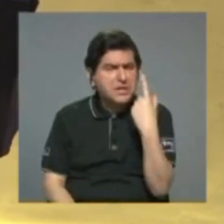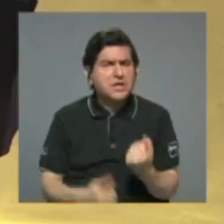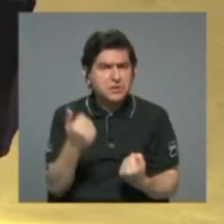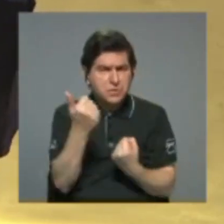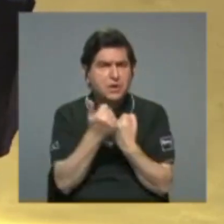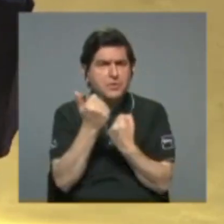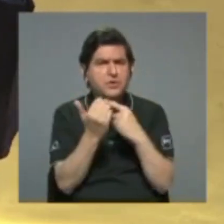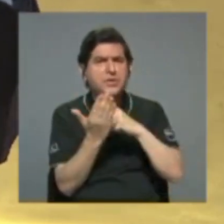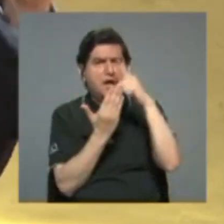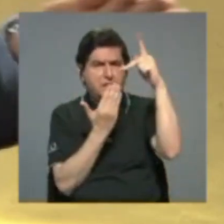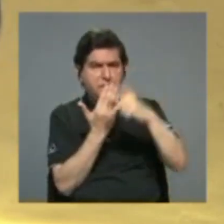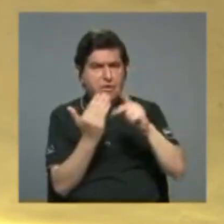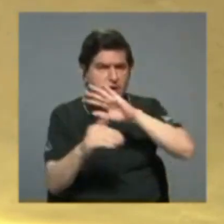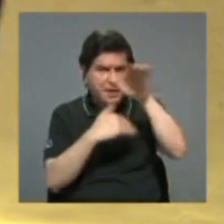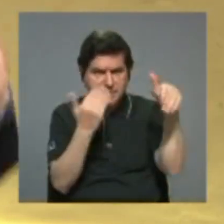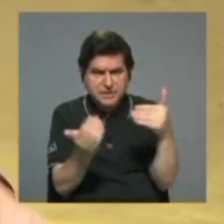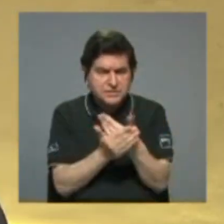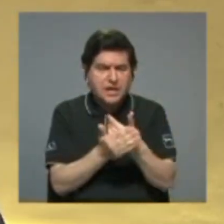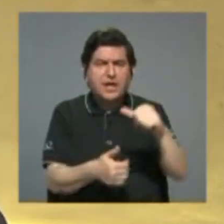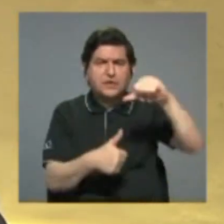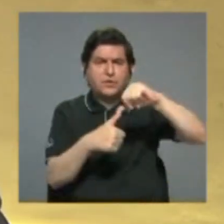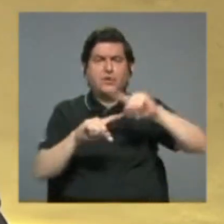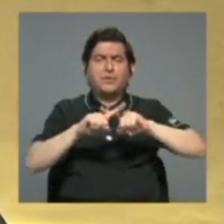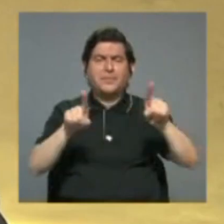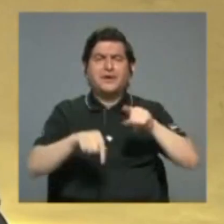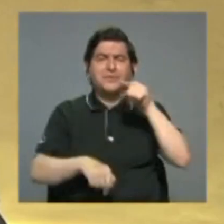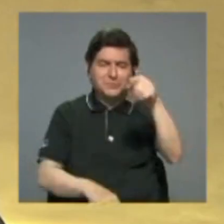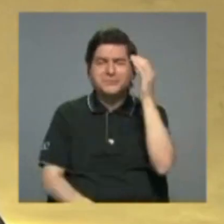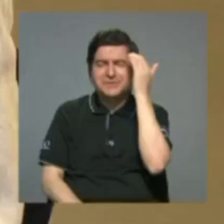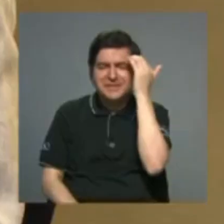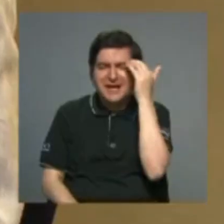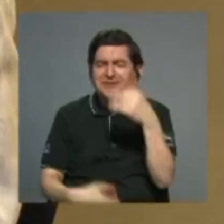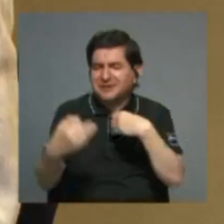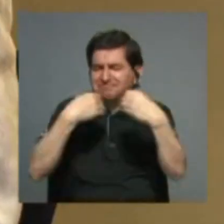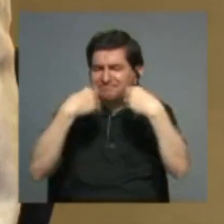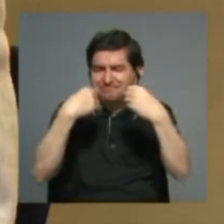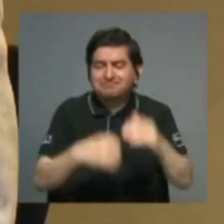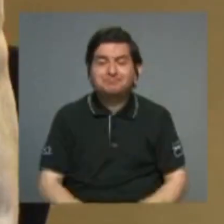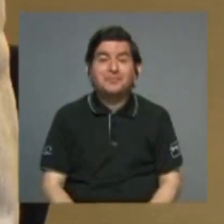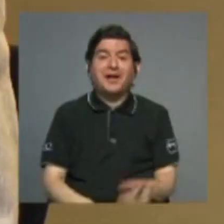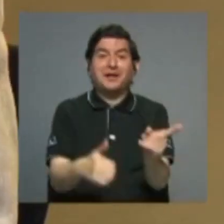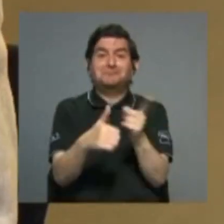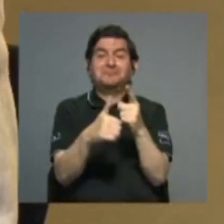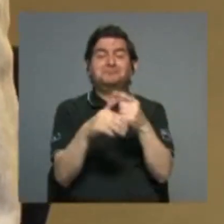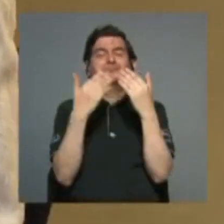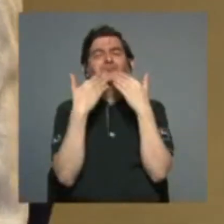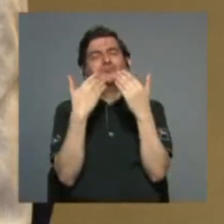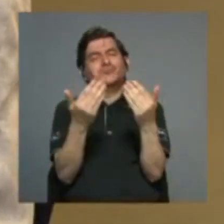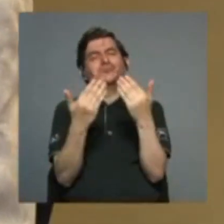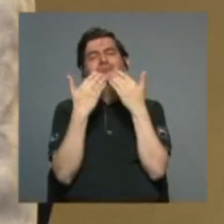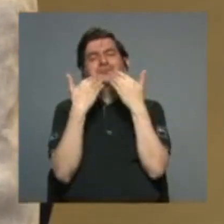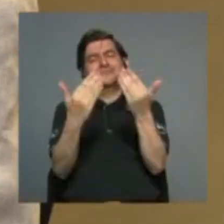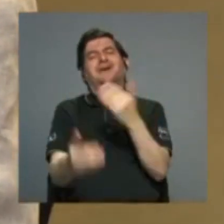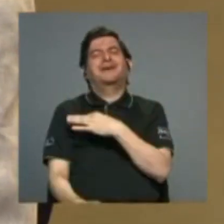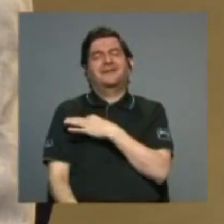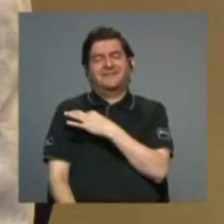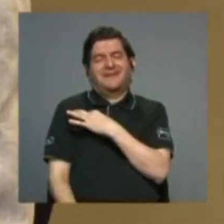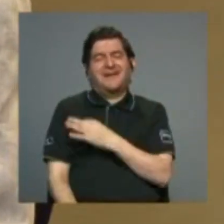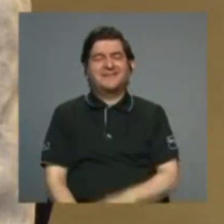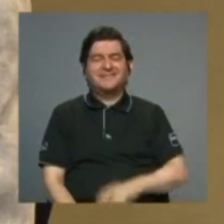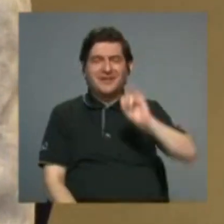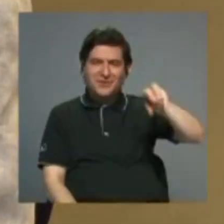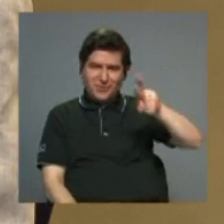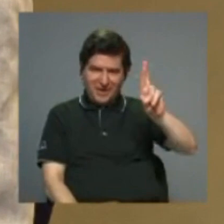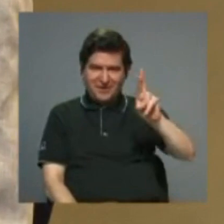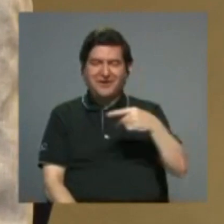apoyado programas en el resto de Centroamérica, pero por favor, usted es el que sabe, cuéntenos. Pues primero que nada, agradecerle la invitación, don Juan Rafael, es